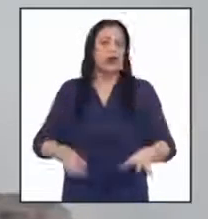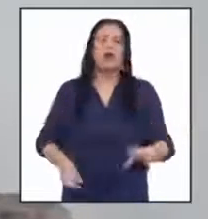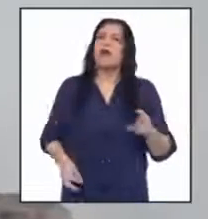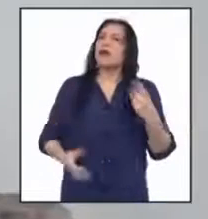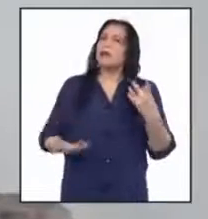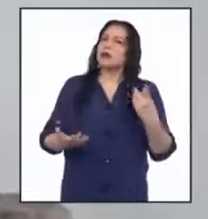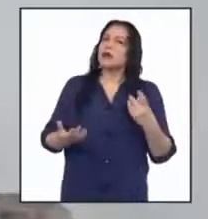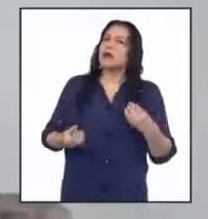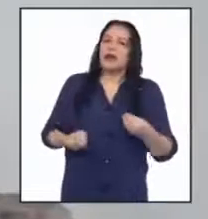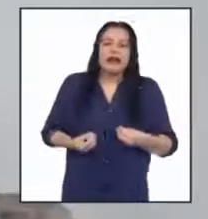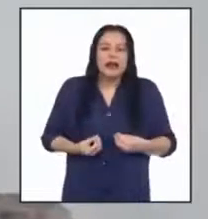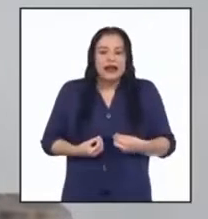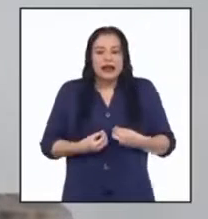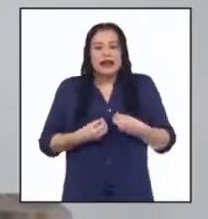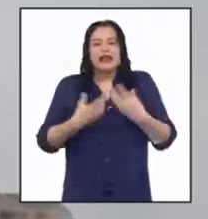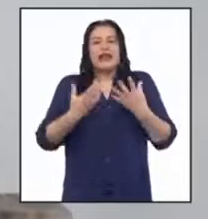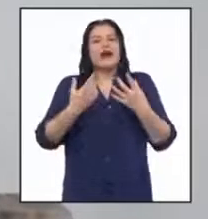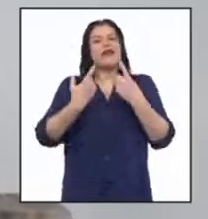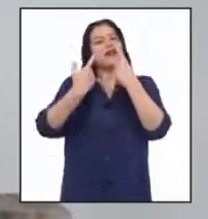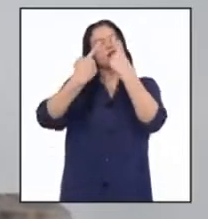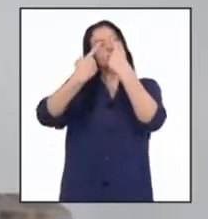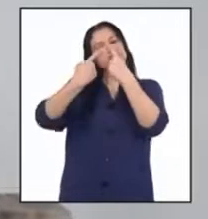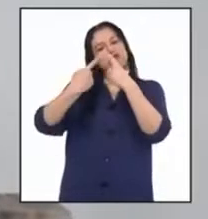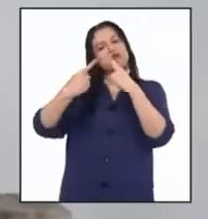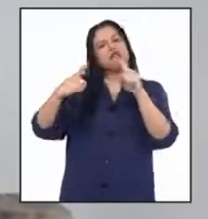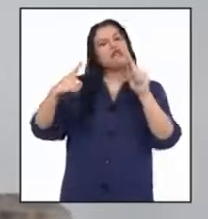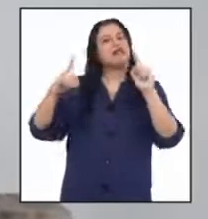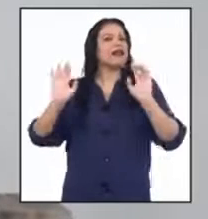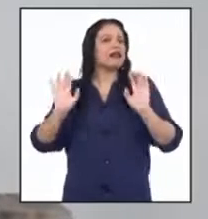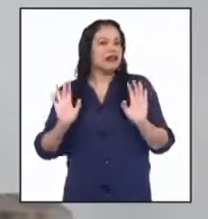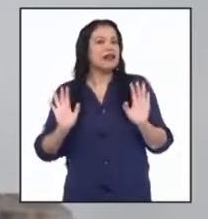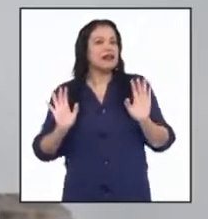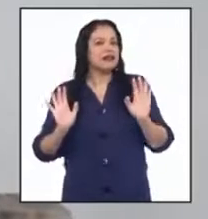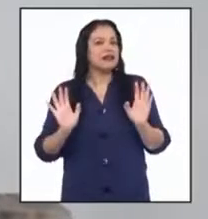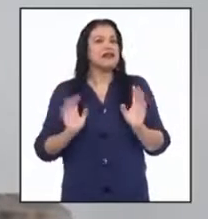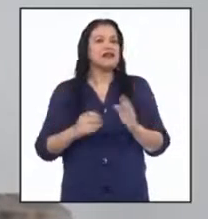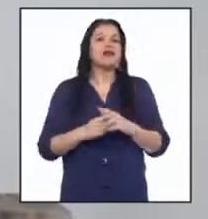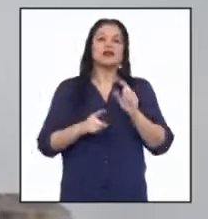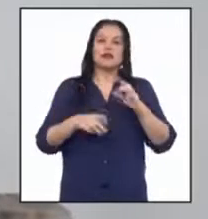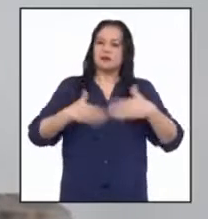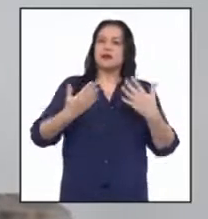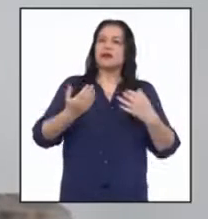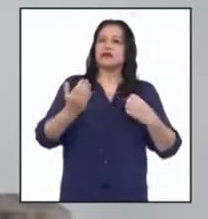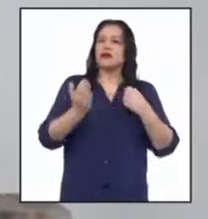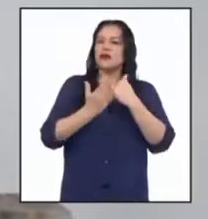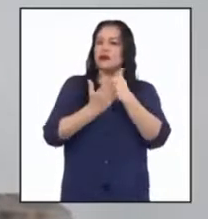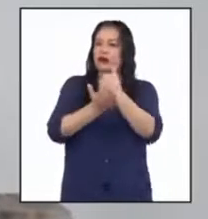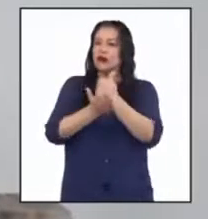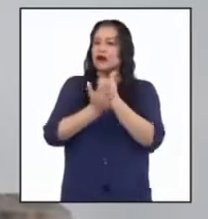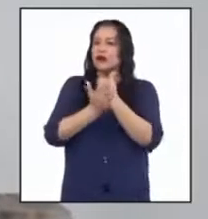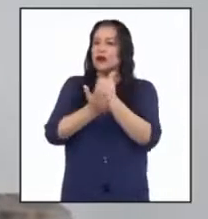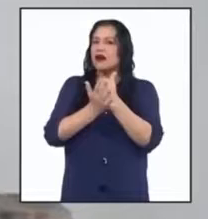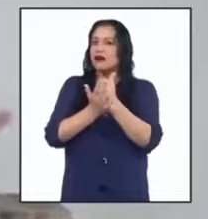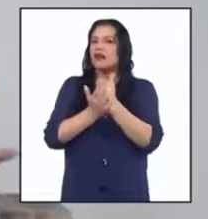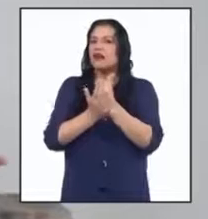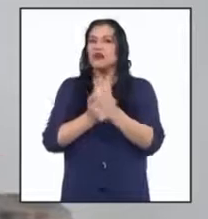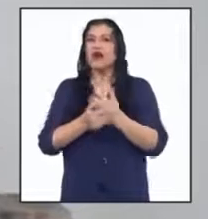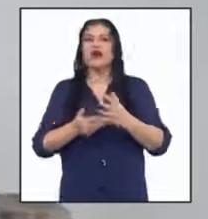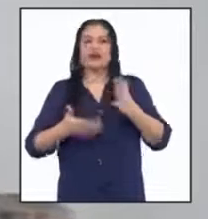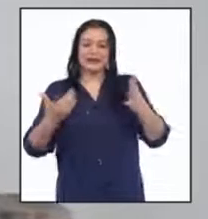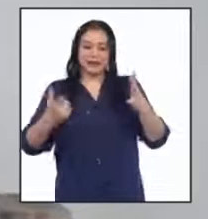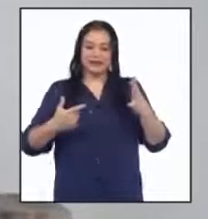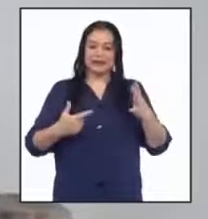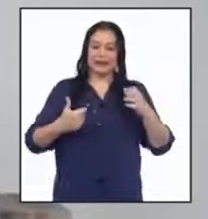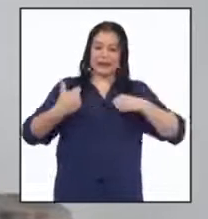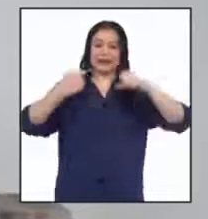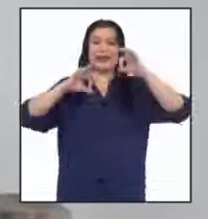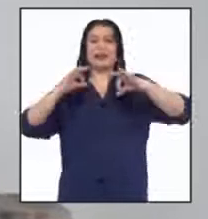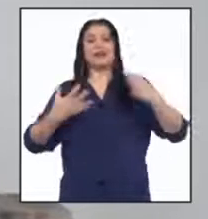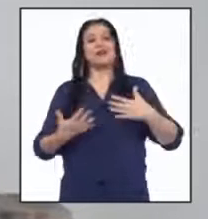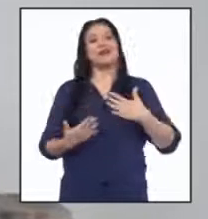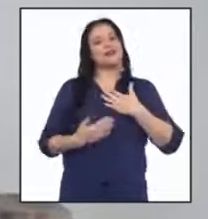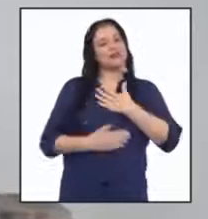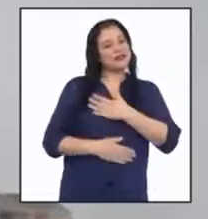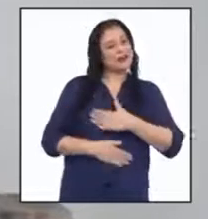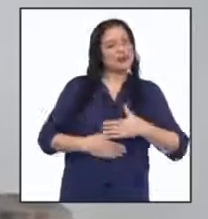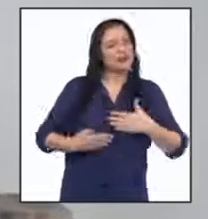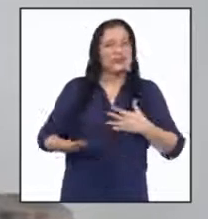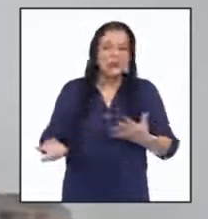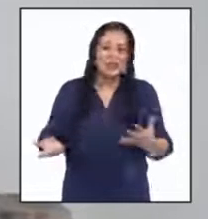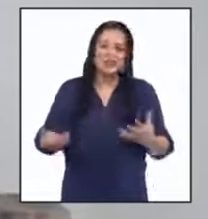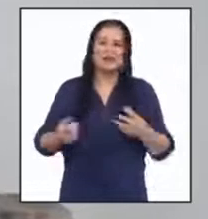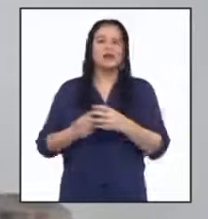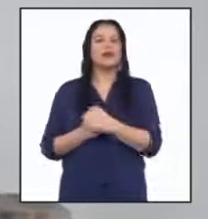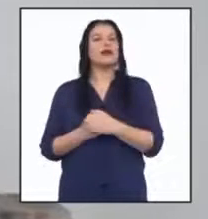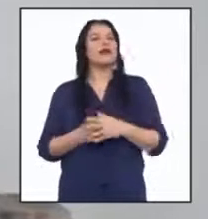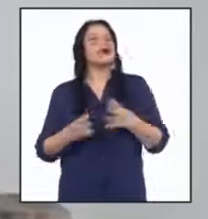porque le da un poco más de variedad y porque también puede ayudar a que sea más entretenido el espectáculo, ¿no?